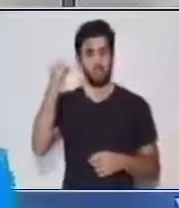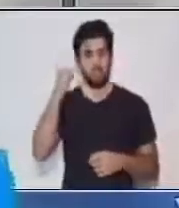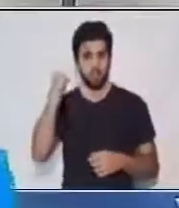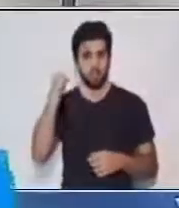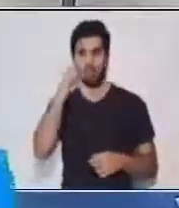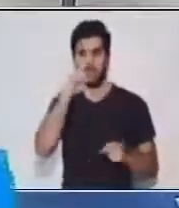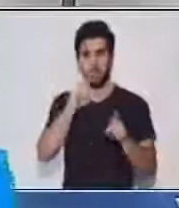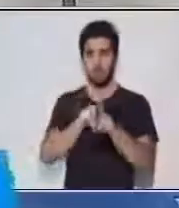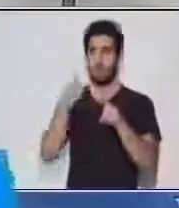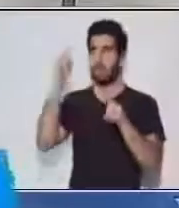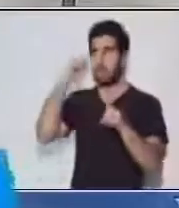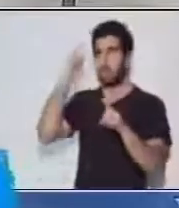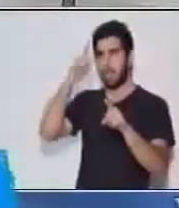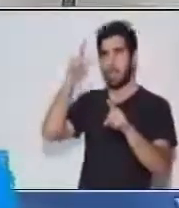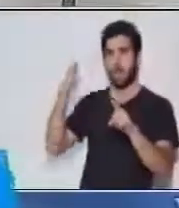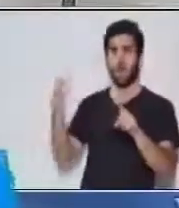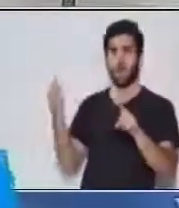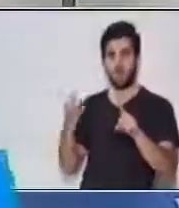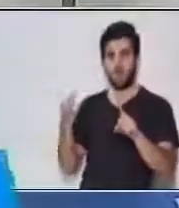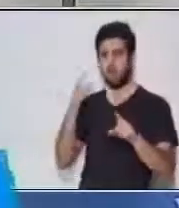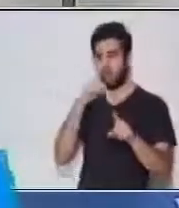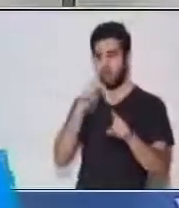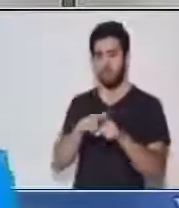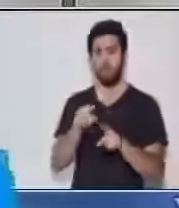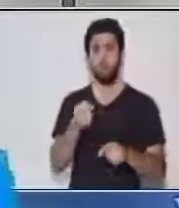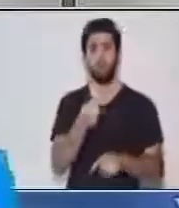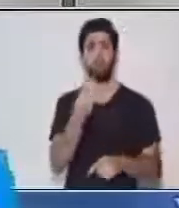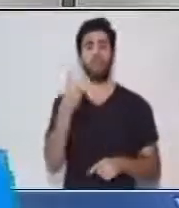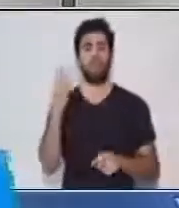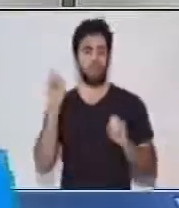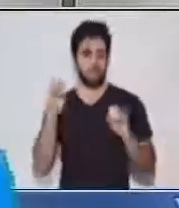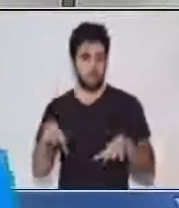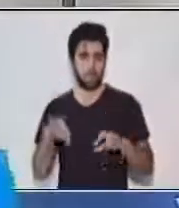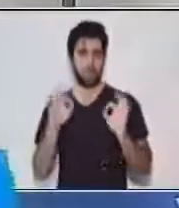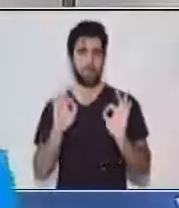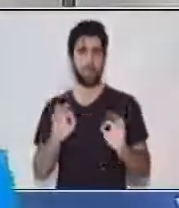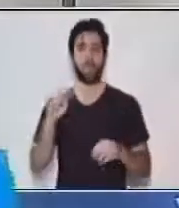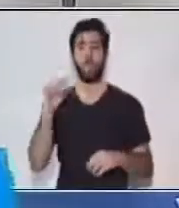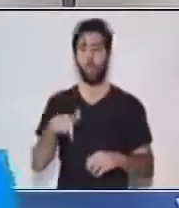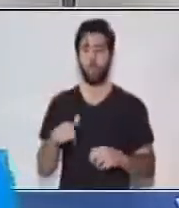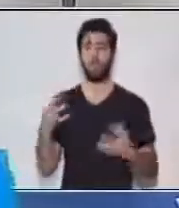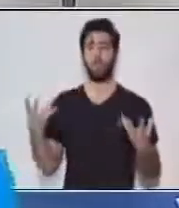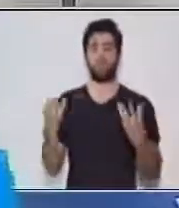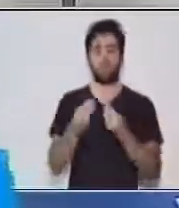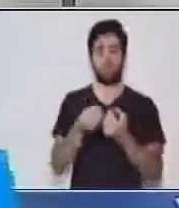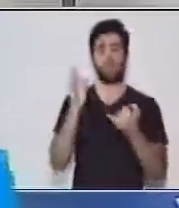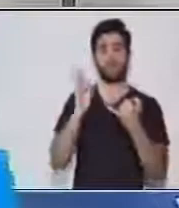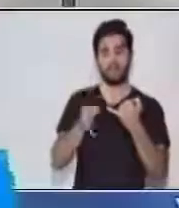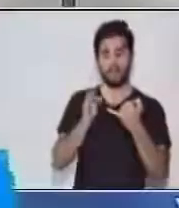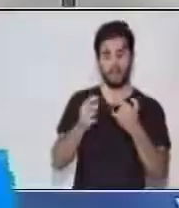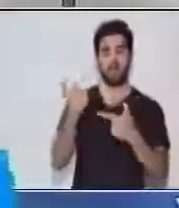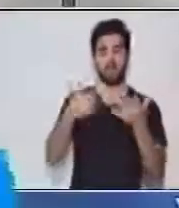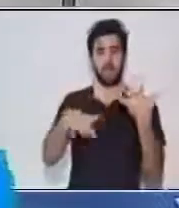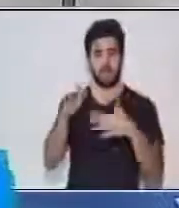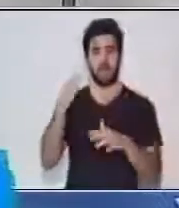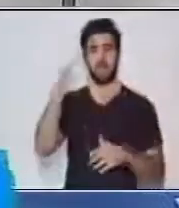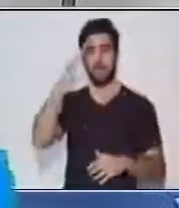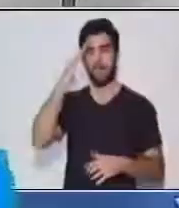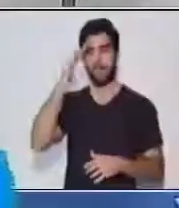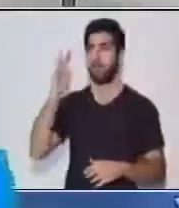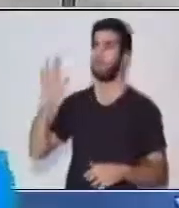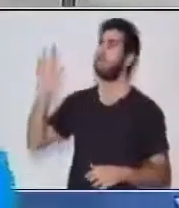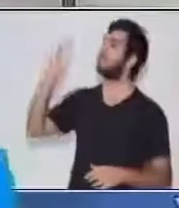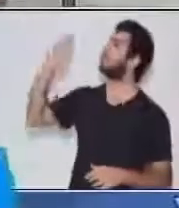pensamiento lógico y, por supuesto, habilidad numérica. Y hoy tenemos la grata compañía en lengua de señas de